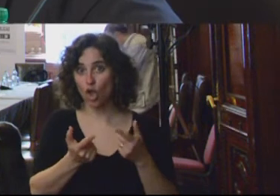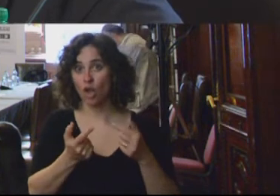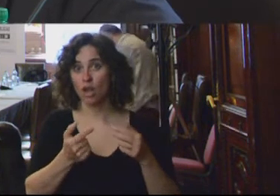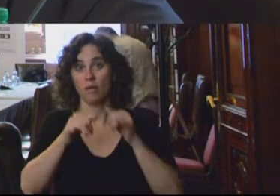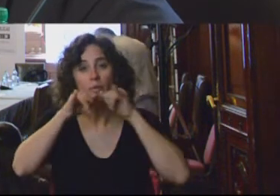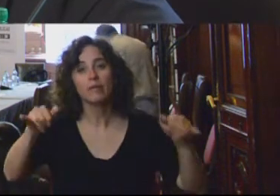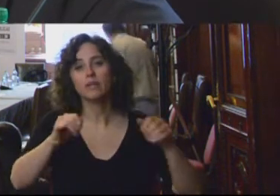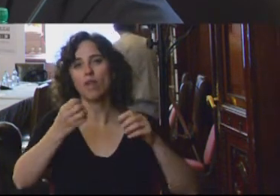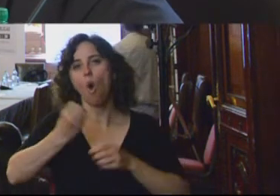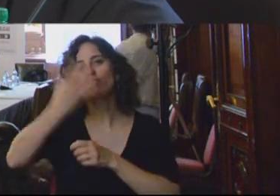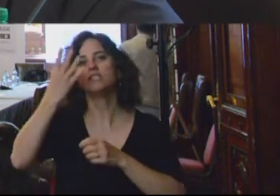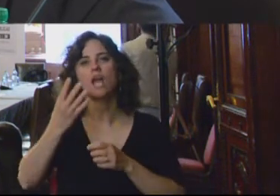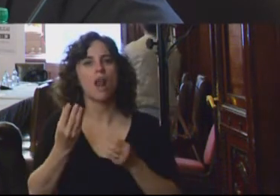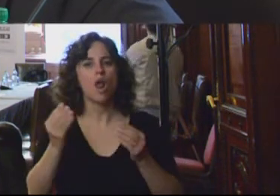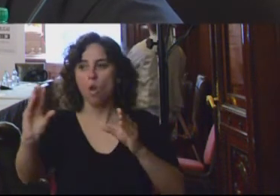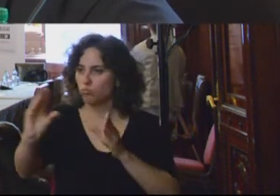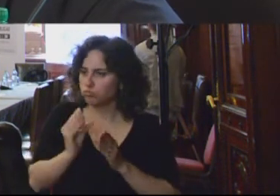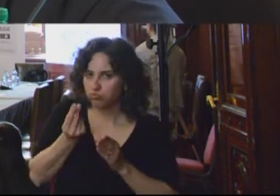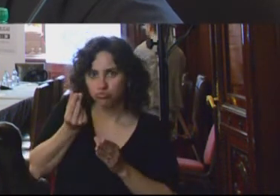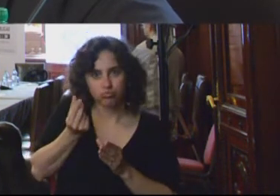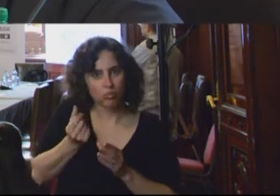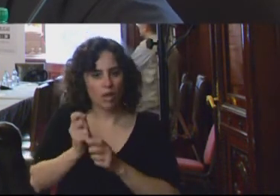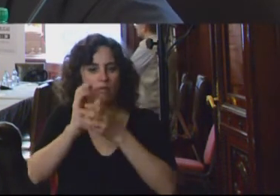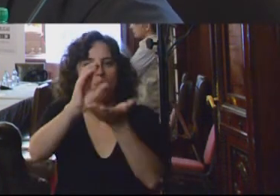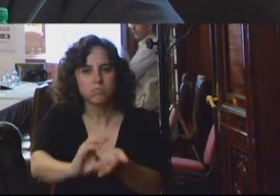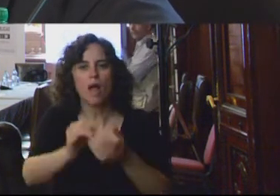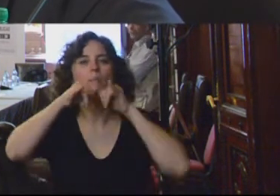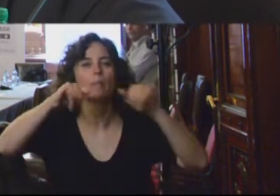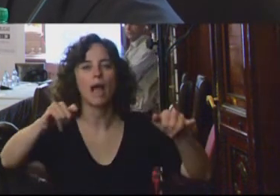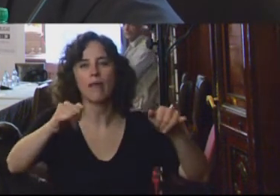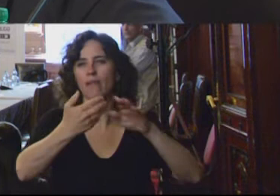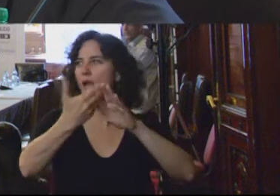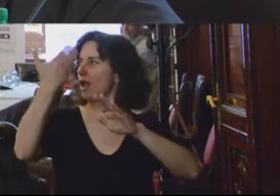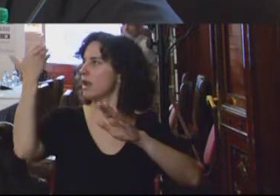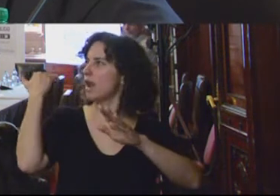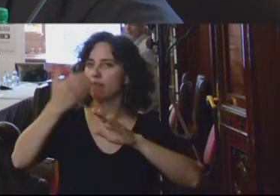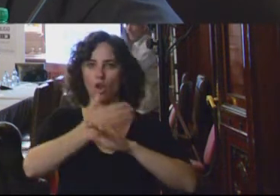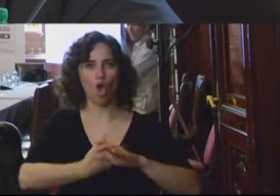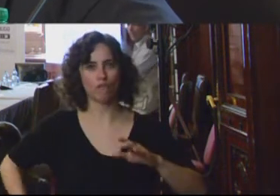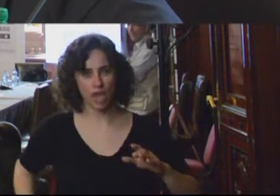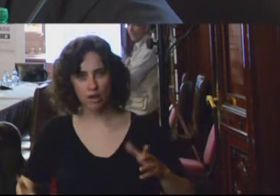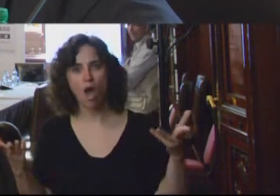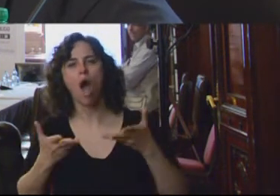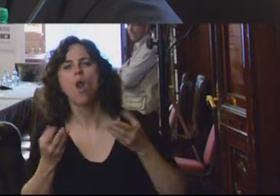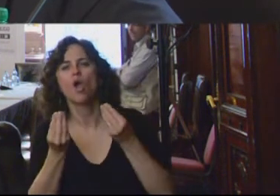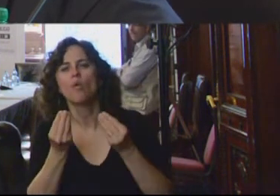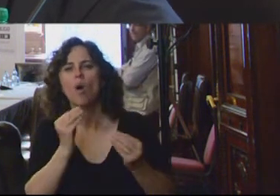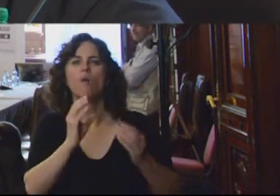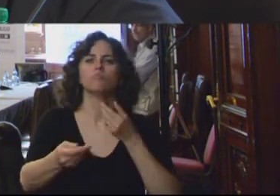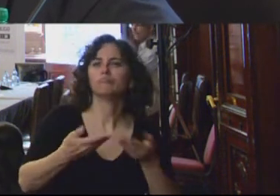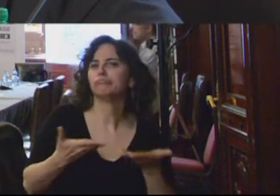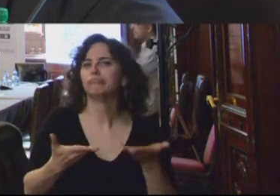los cuantiosos recursos que se habían destinado a propaganda en el anterior gobierno, cómo se está manejando, si hay